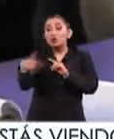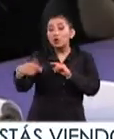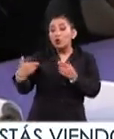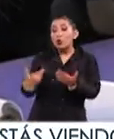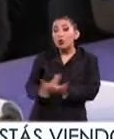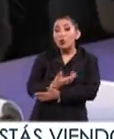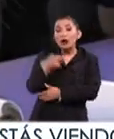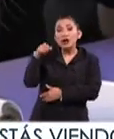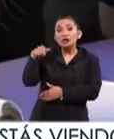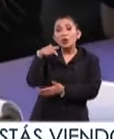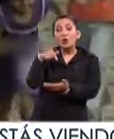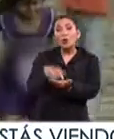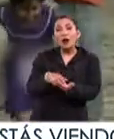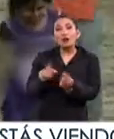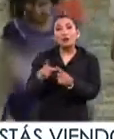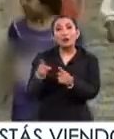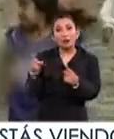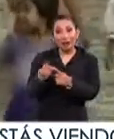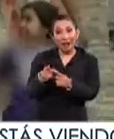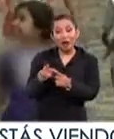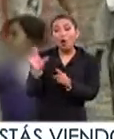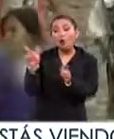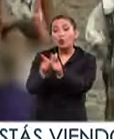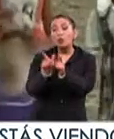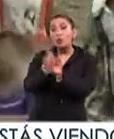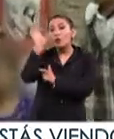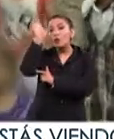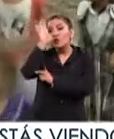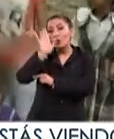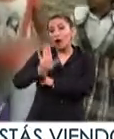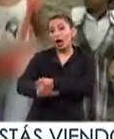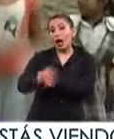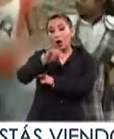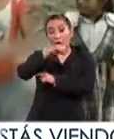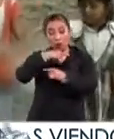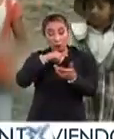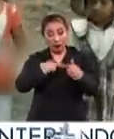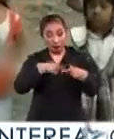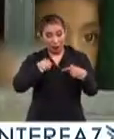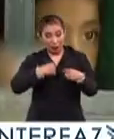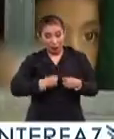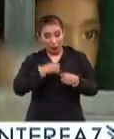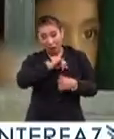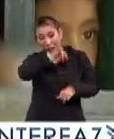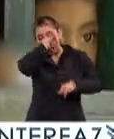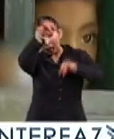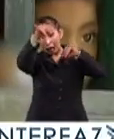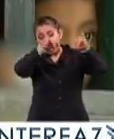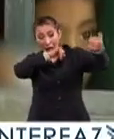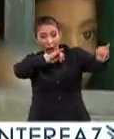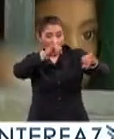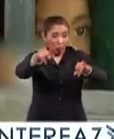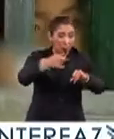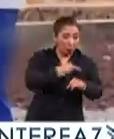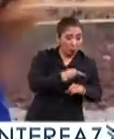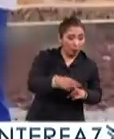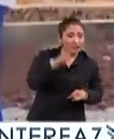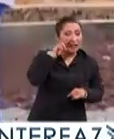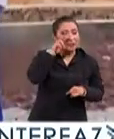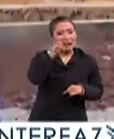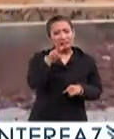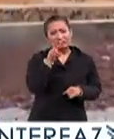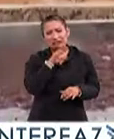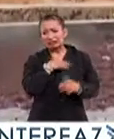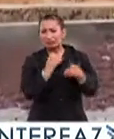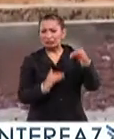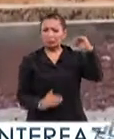origen socioeconómico y cultural. Aquellos que viven en lugares con alta marginación en la capital del país presentan el rostro más triste